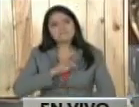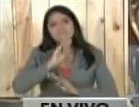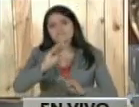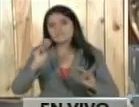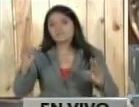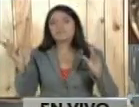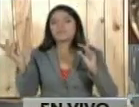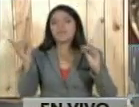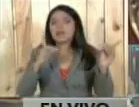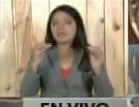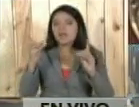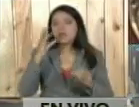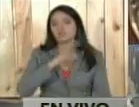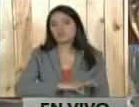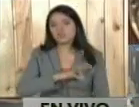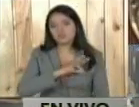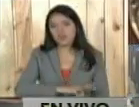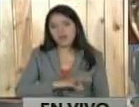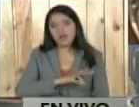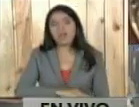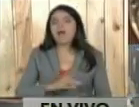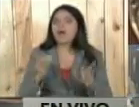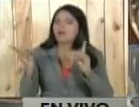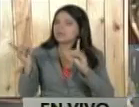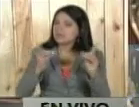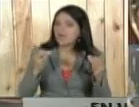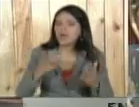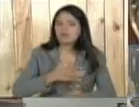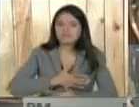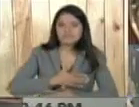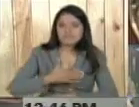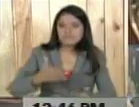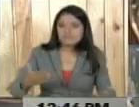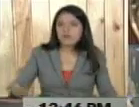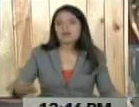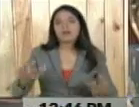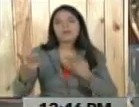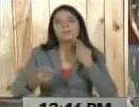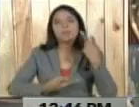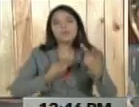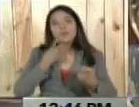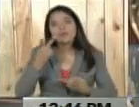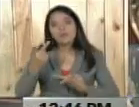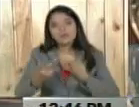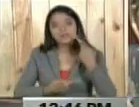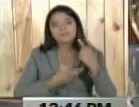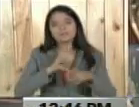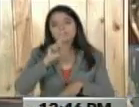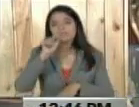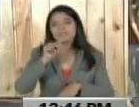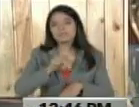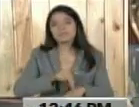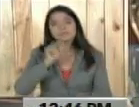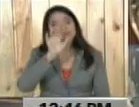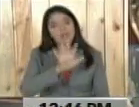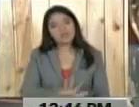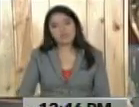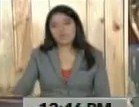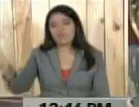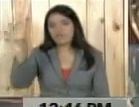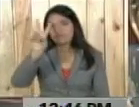diálogo social, al diálogo humano, al diálogo político, al diálogo nacional de toda Venezuela.